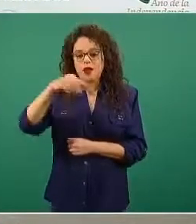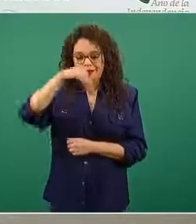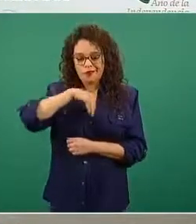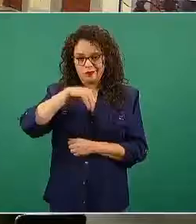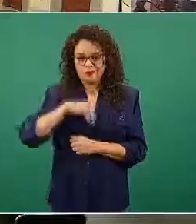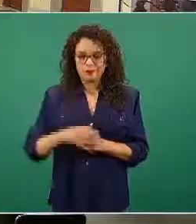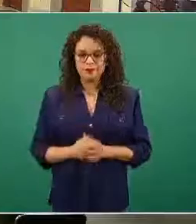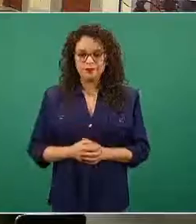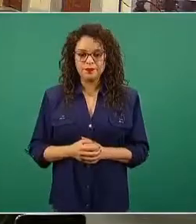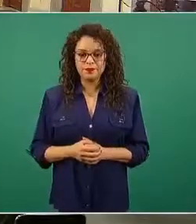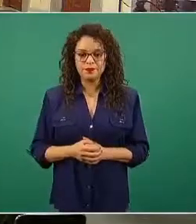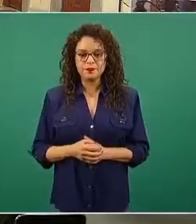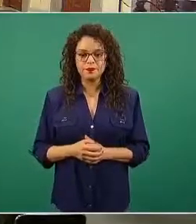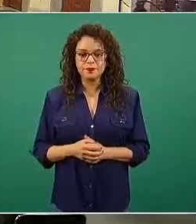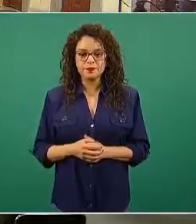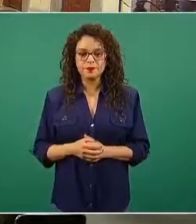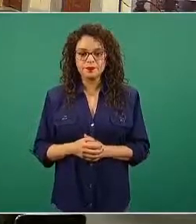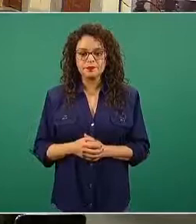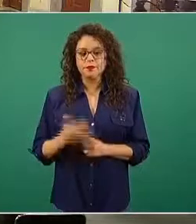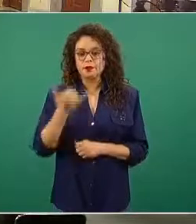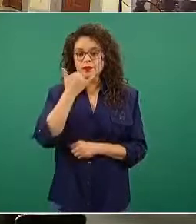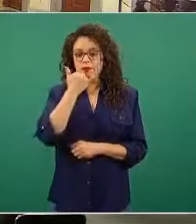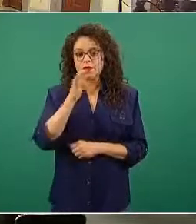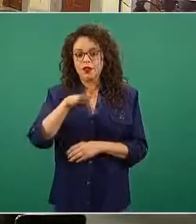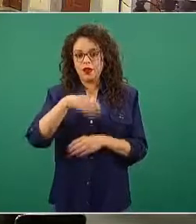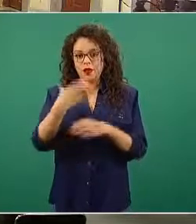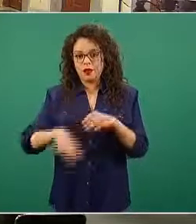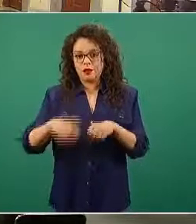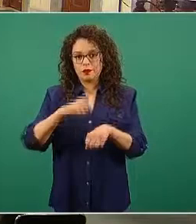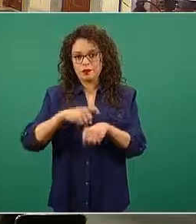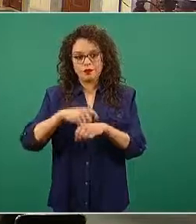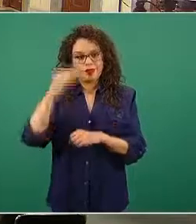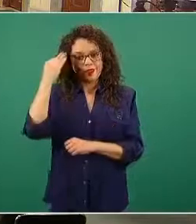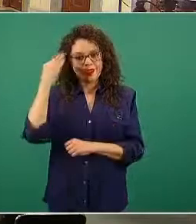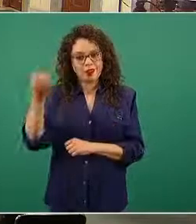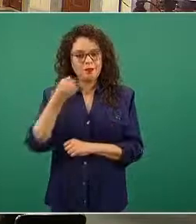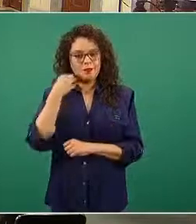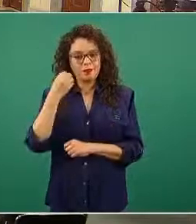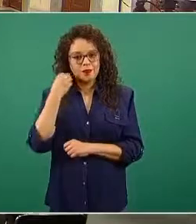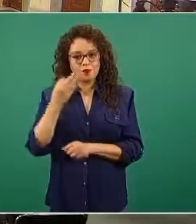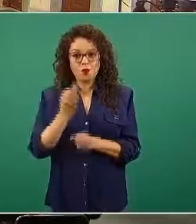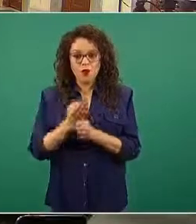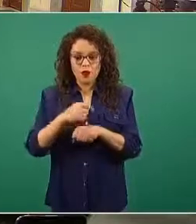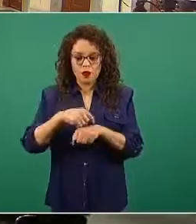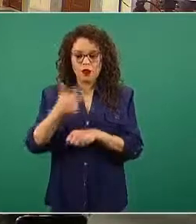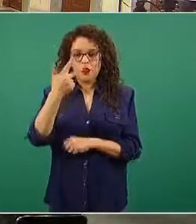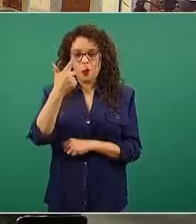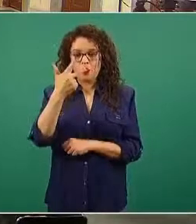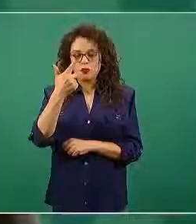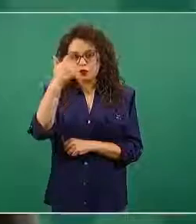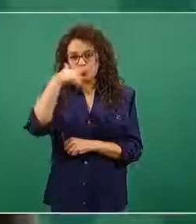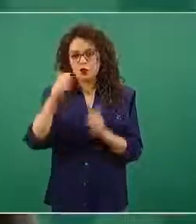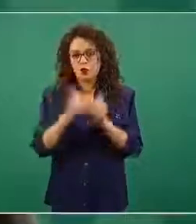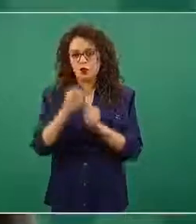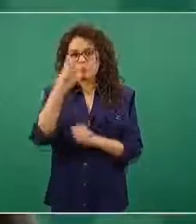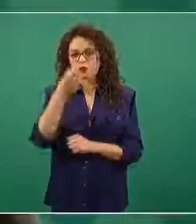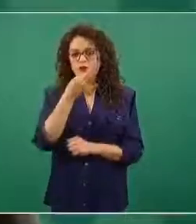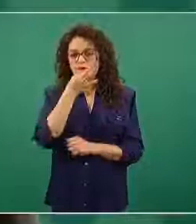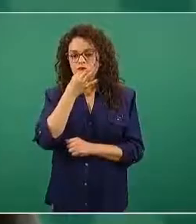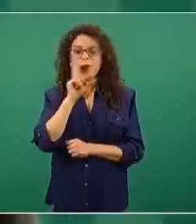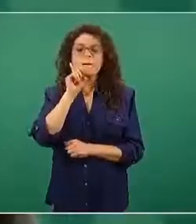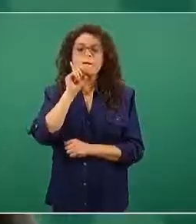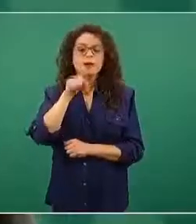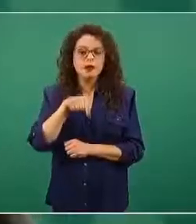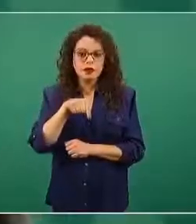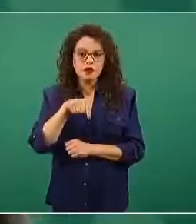bien, vamos a tener que terminar la conferencia ya por el día de hoy, son las 8:03 de la noche. El día de mañana